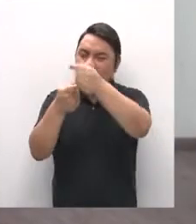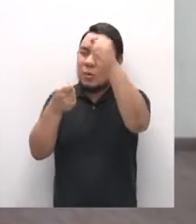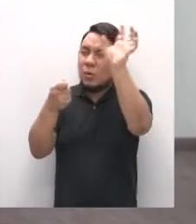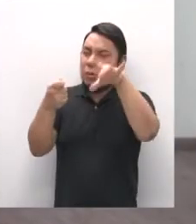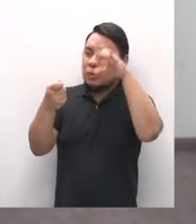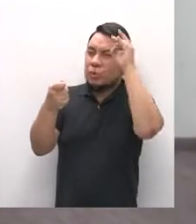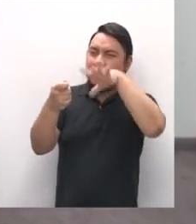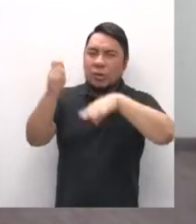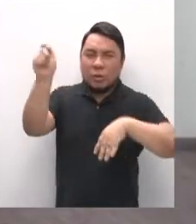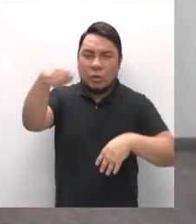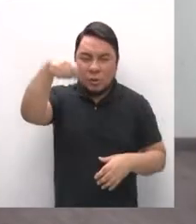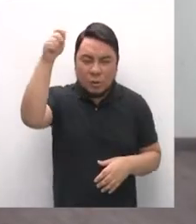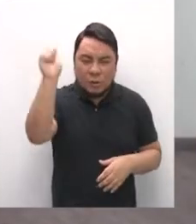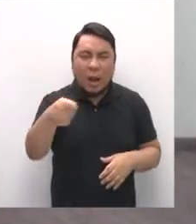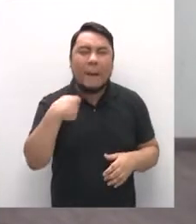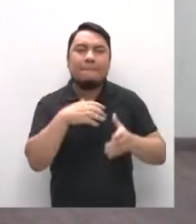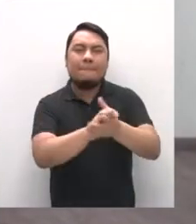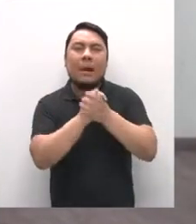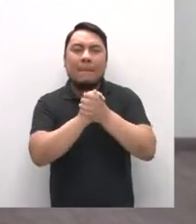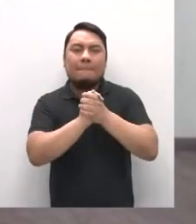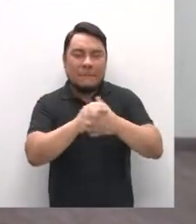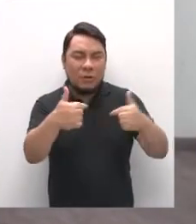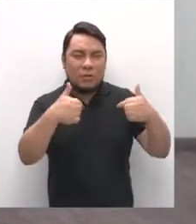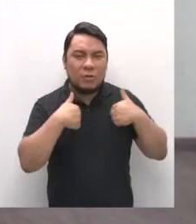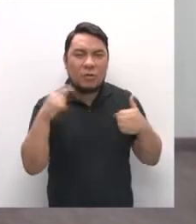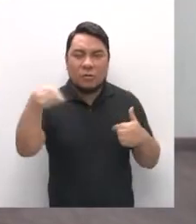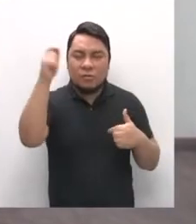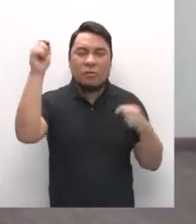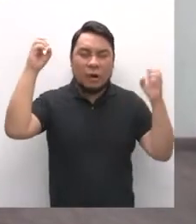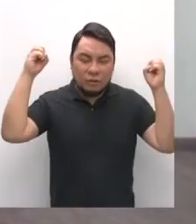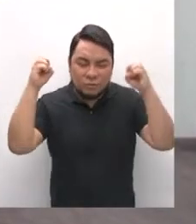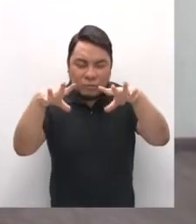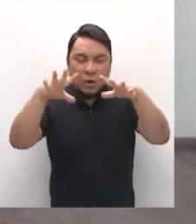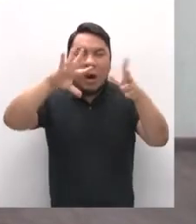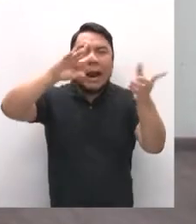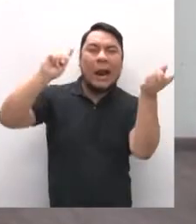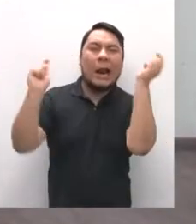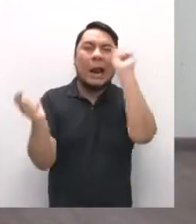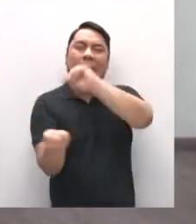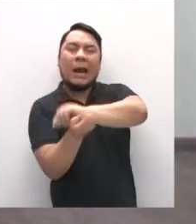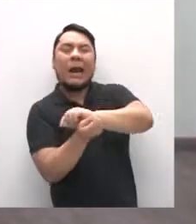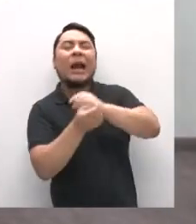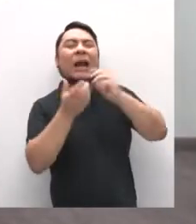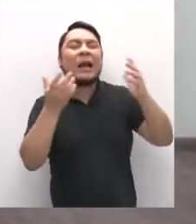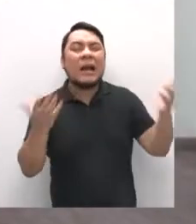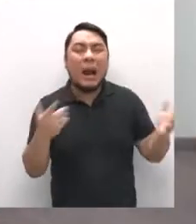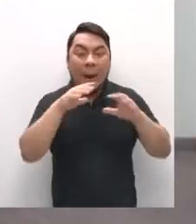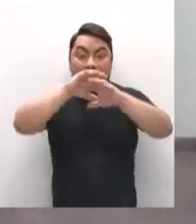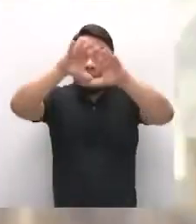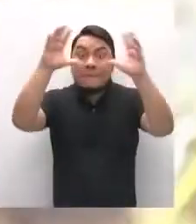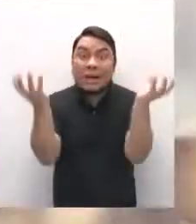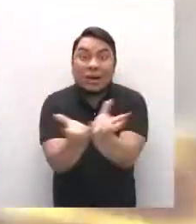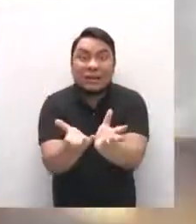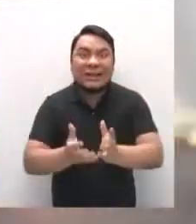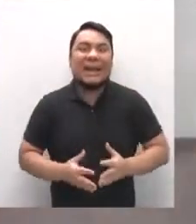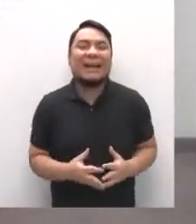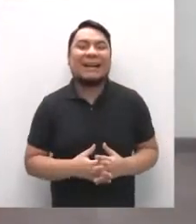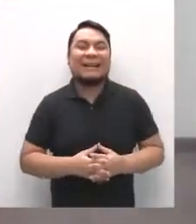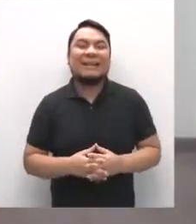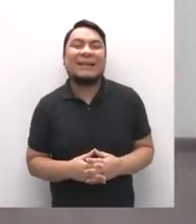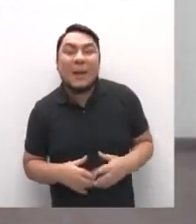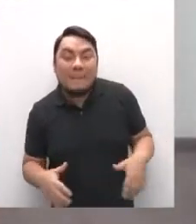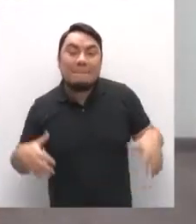mágica, que mis amigos y yo nos transformemos en una pelota.